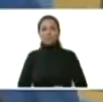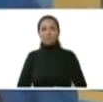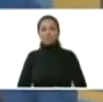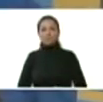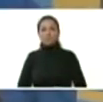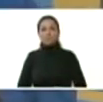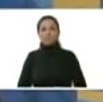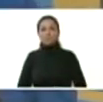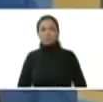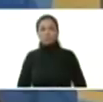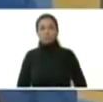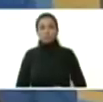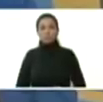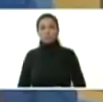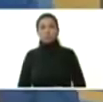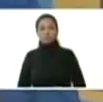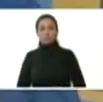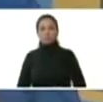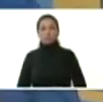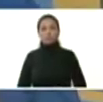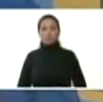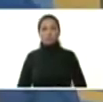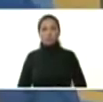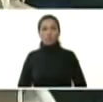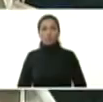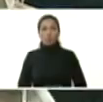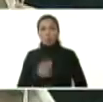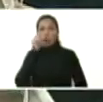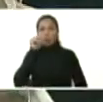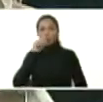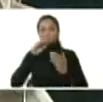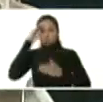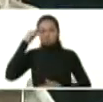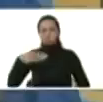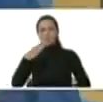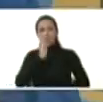General de Brigada Boris Berroterán, jefe de medios de milicia de La Guaira.